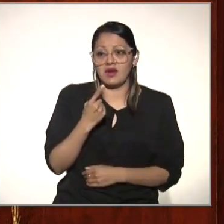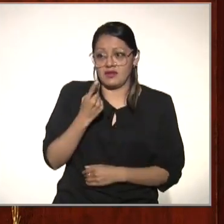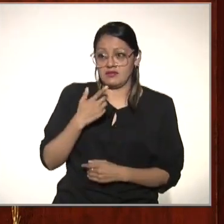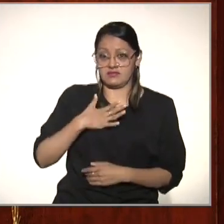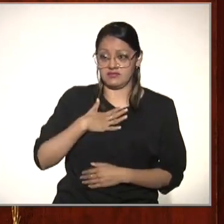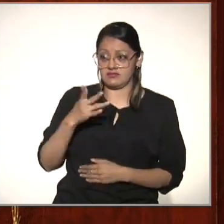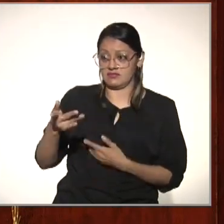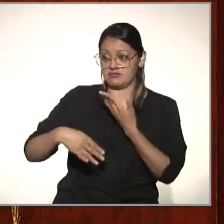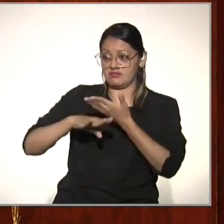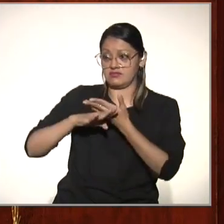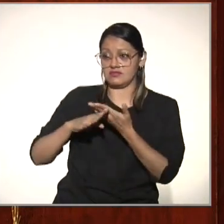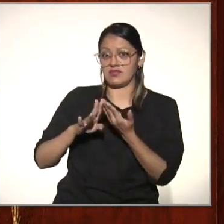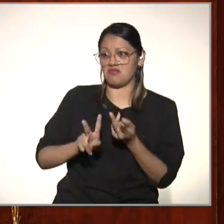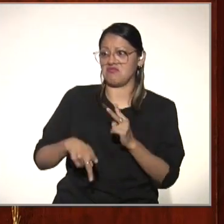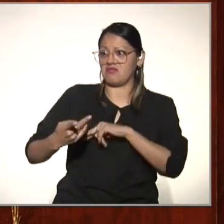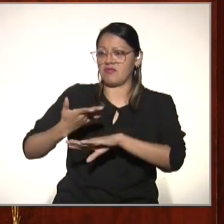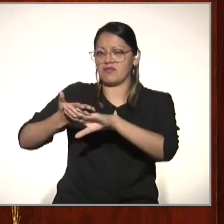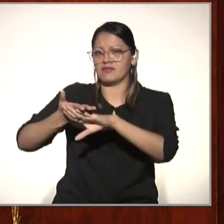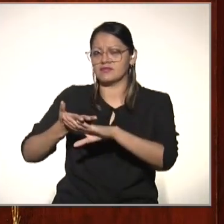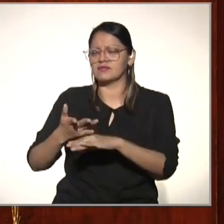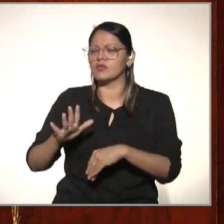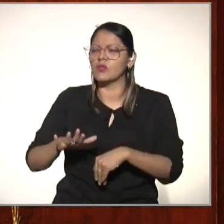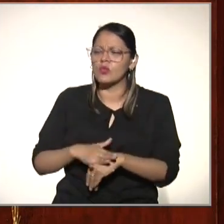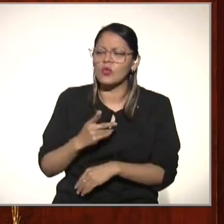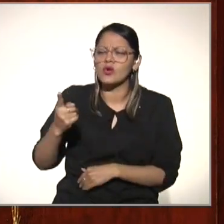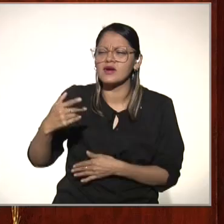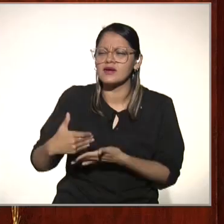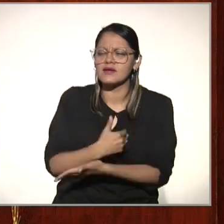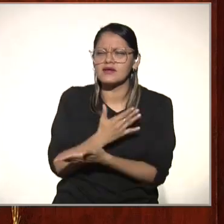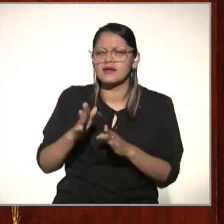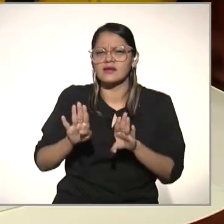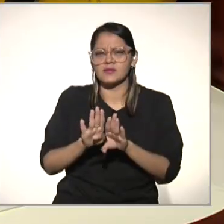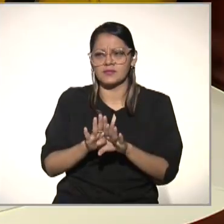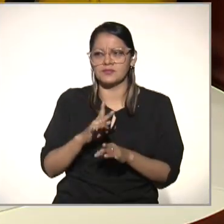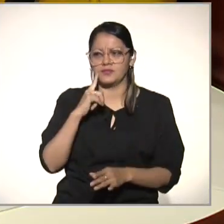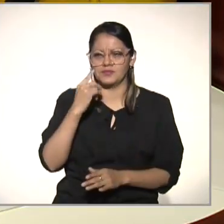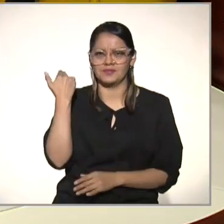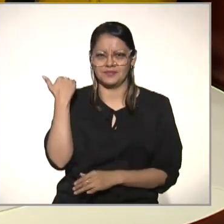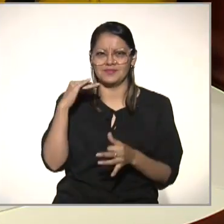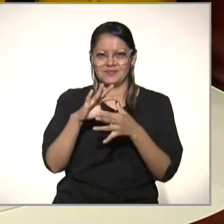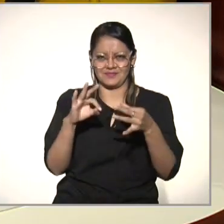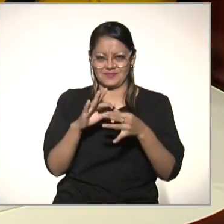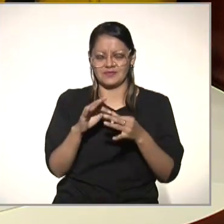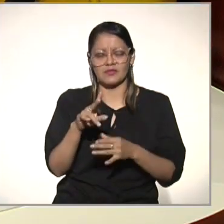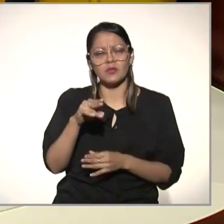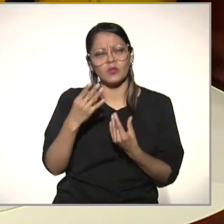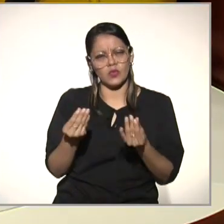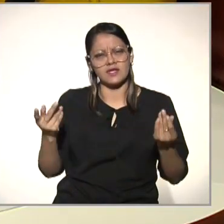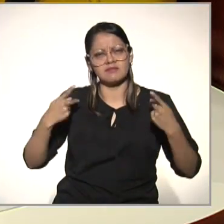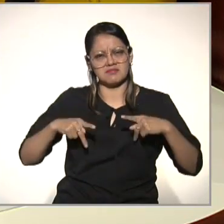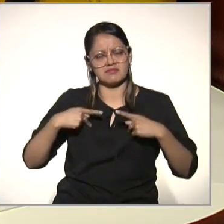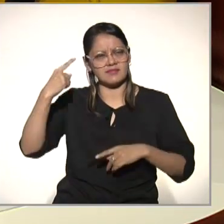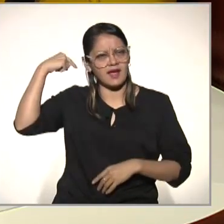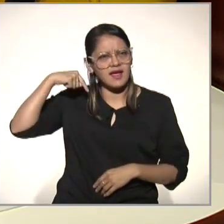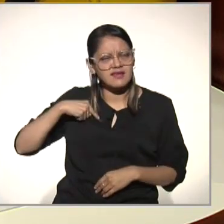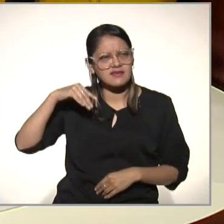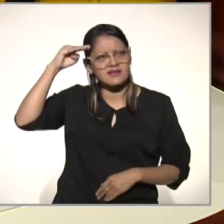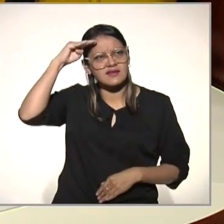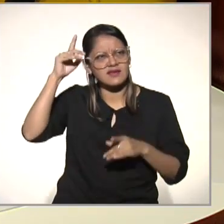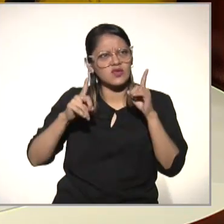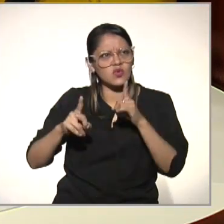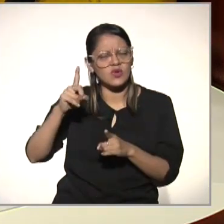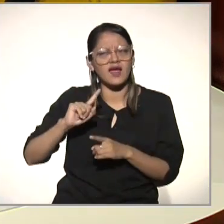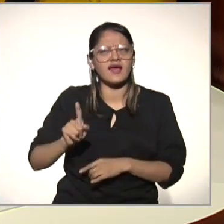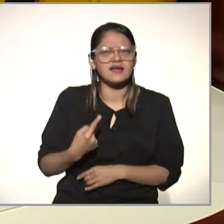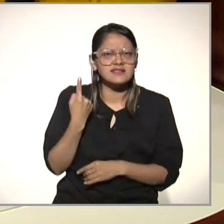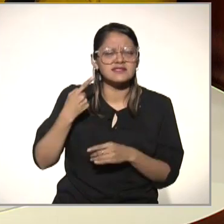quién soy? ¿Por qué entonces me afecta? ¿Qué es lo que yo no me estoy cuestionando? Porque como vos decís, Nat, muchas personas sí se permiten el cuestionarse quiénes son y qué les